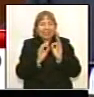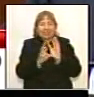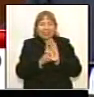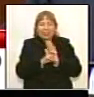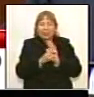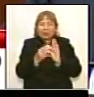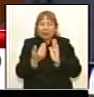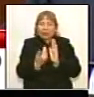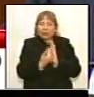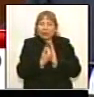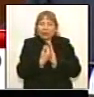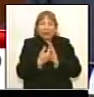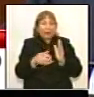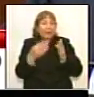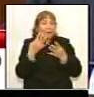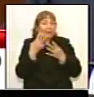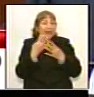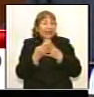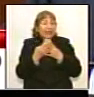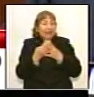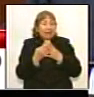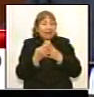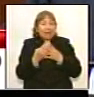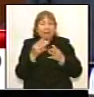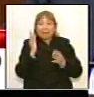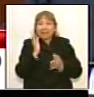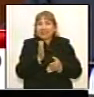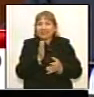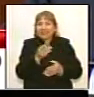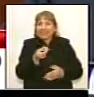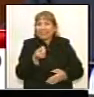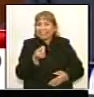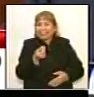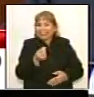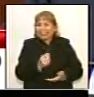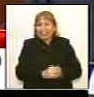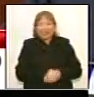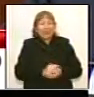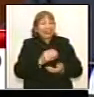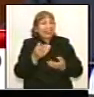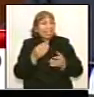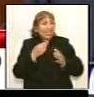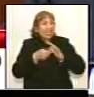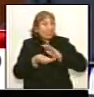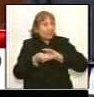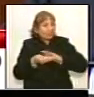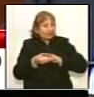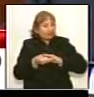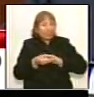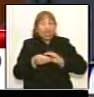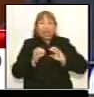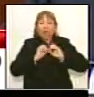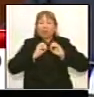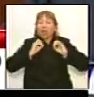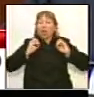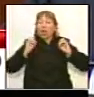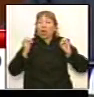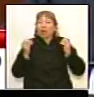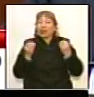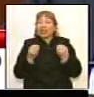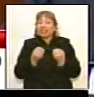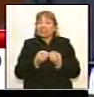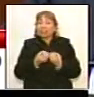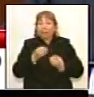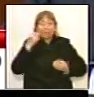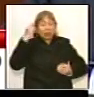tipo penal para sancionar los dineros ilícitos en organizaciones políticas, se haga